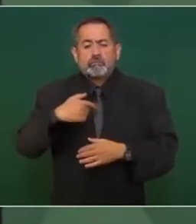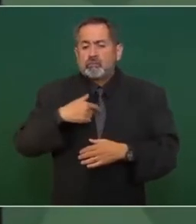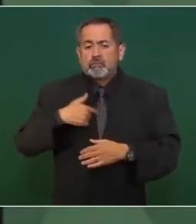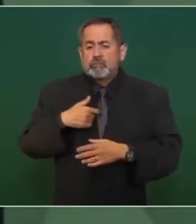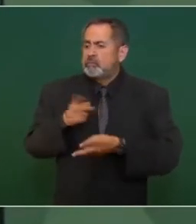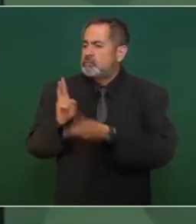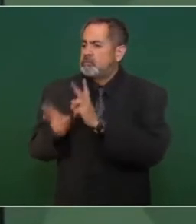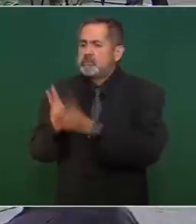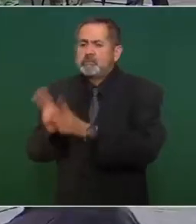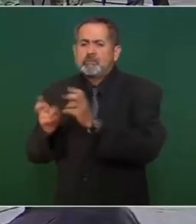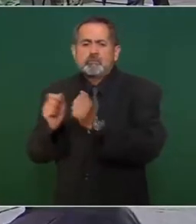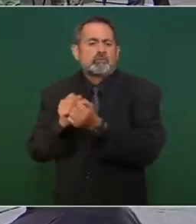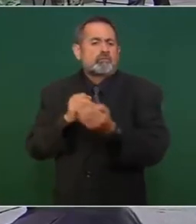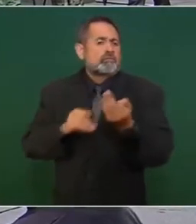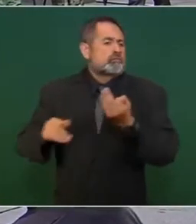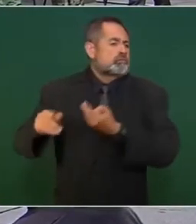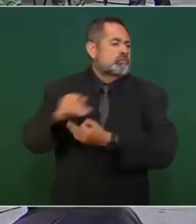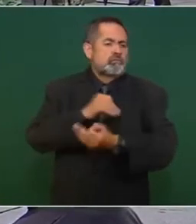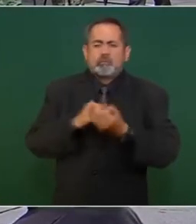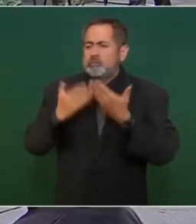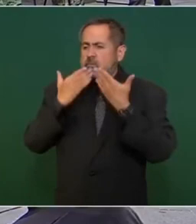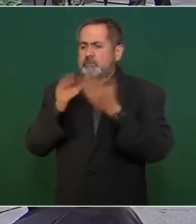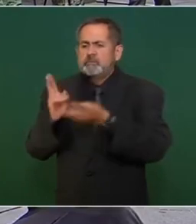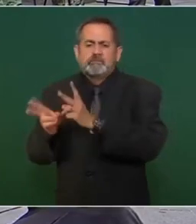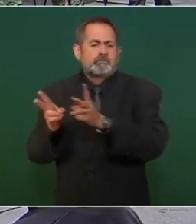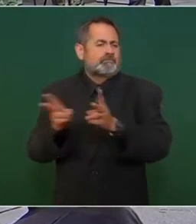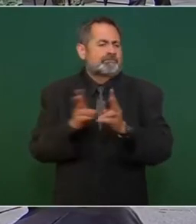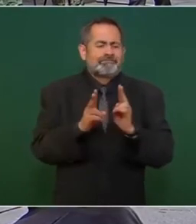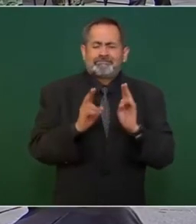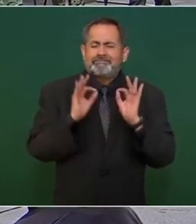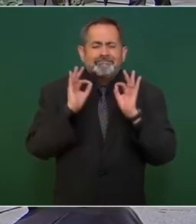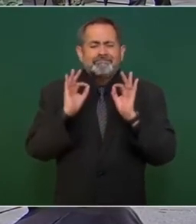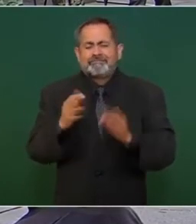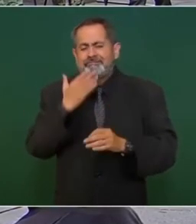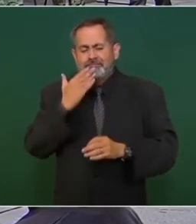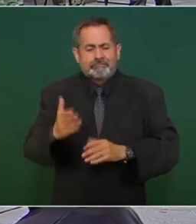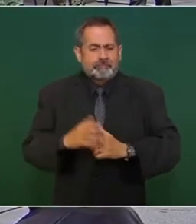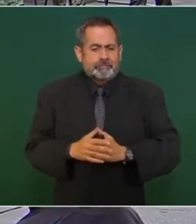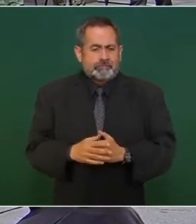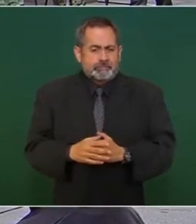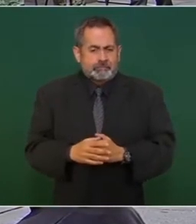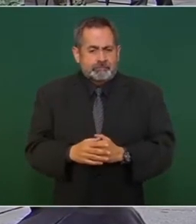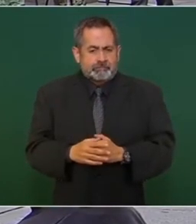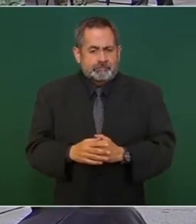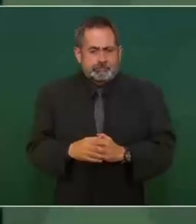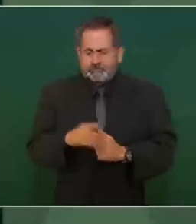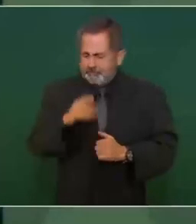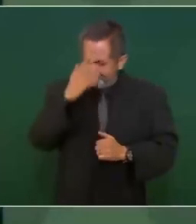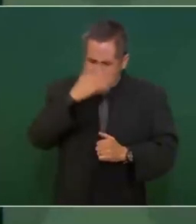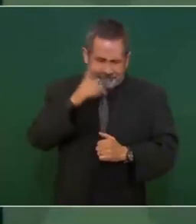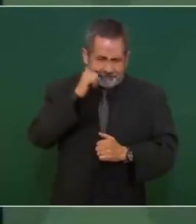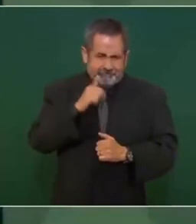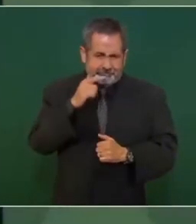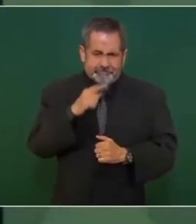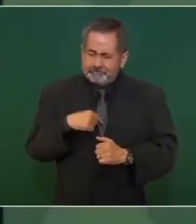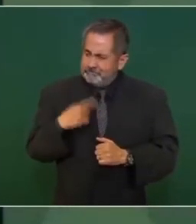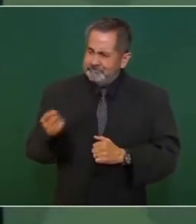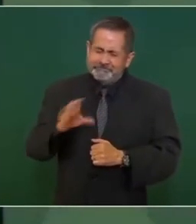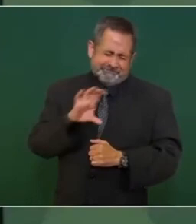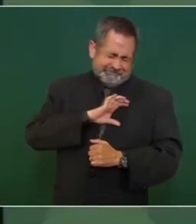bien con todos. No sabe cuánto así, así, así los